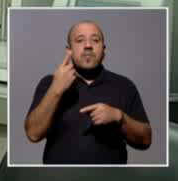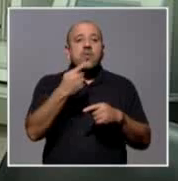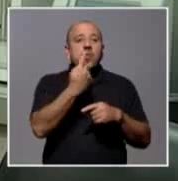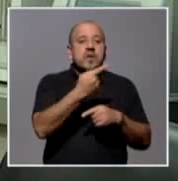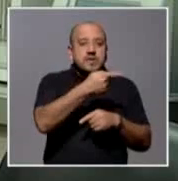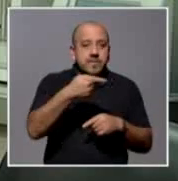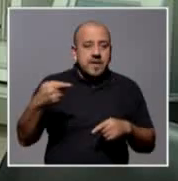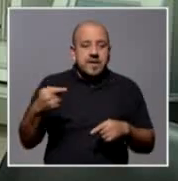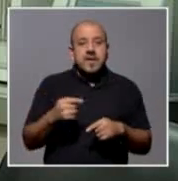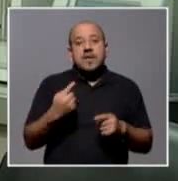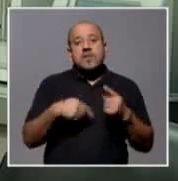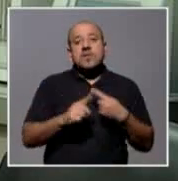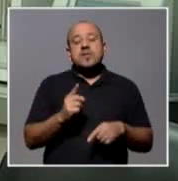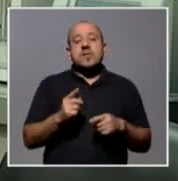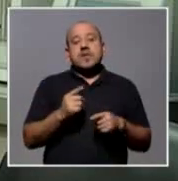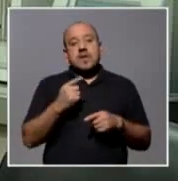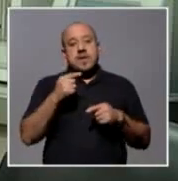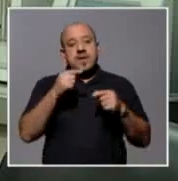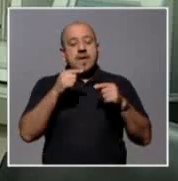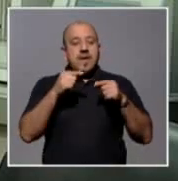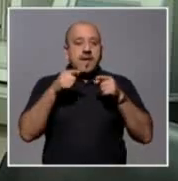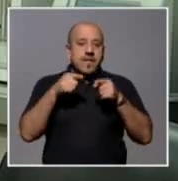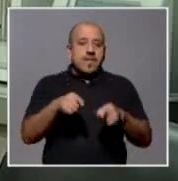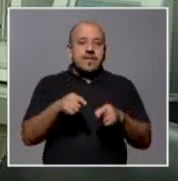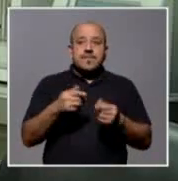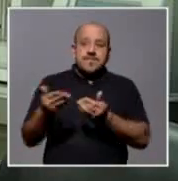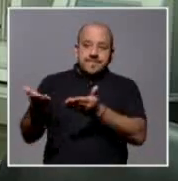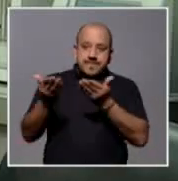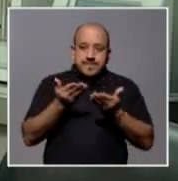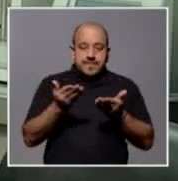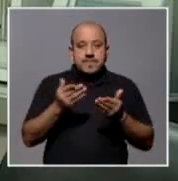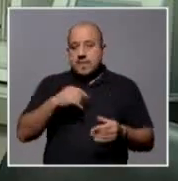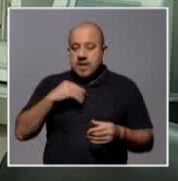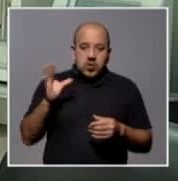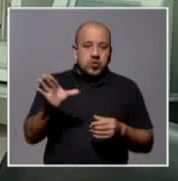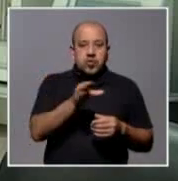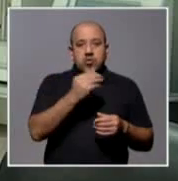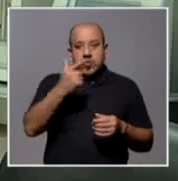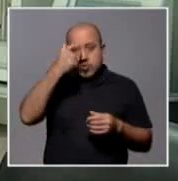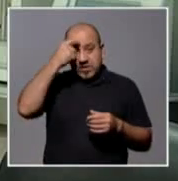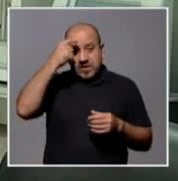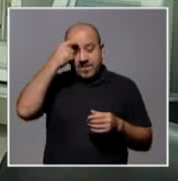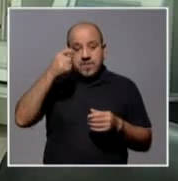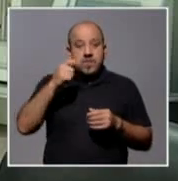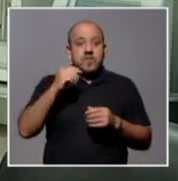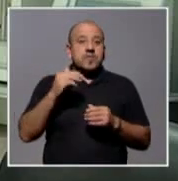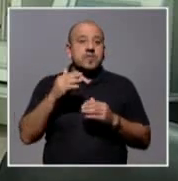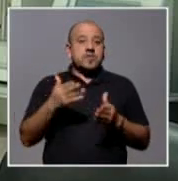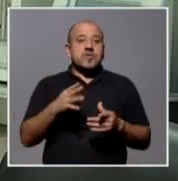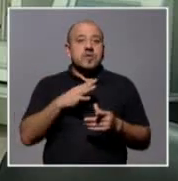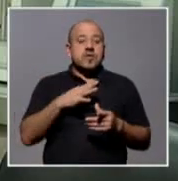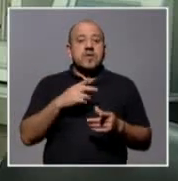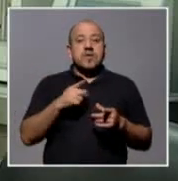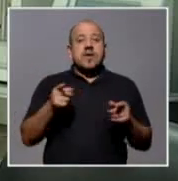Estable siempre ha tenido mucho que ver con eso. En ese sentido, los invitamos, porque toda la comunidad científica está